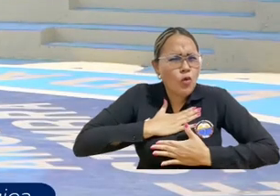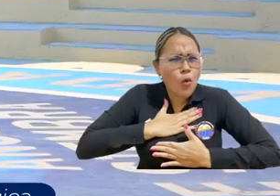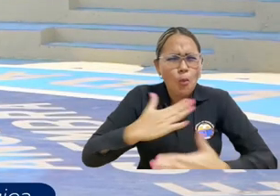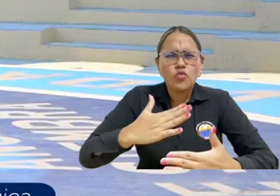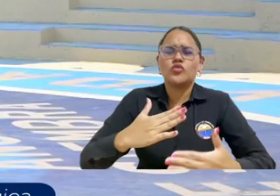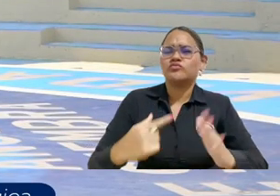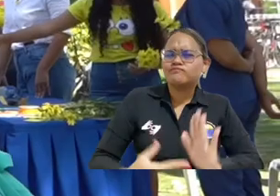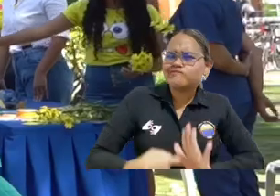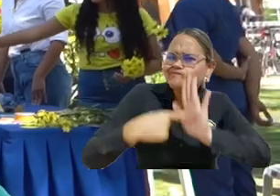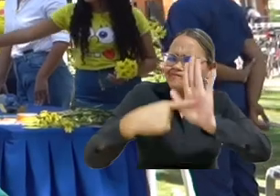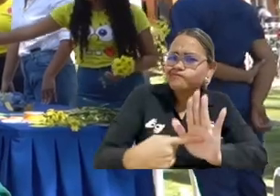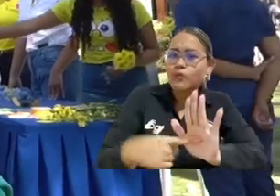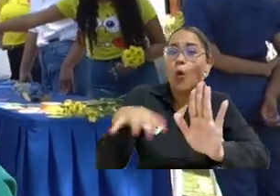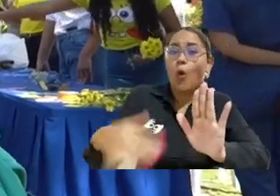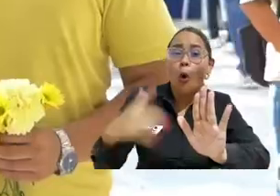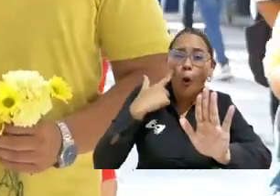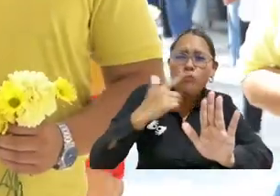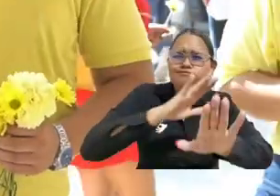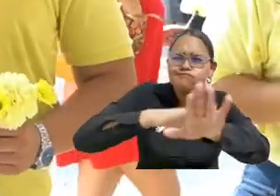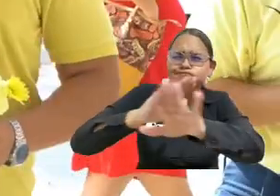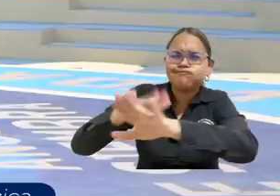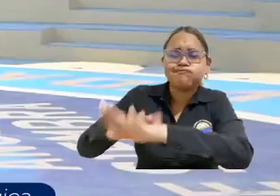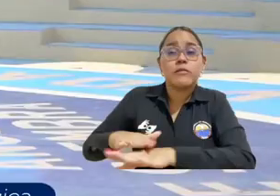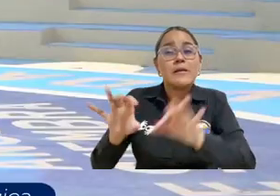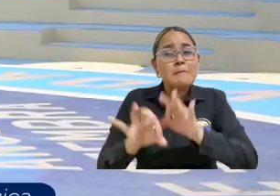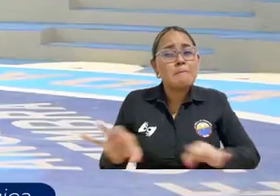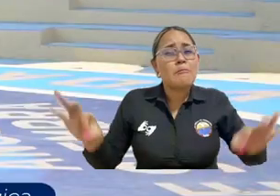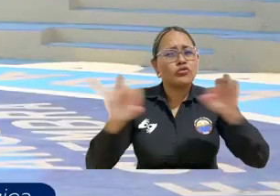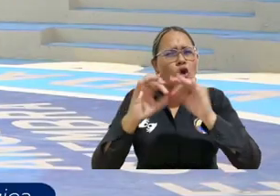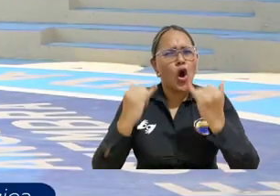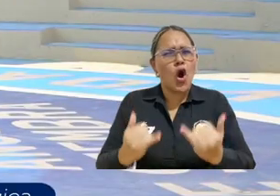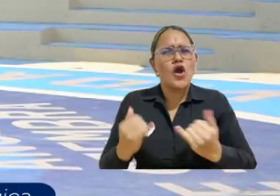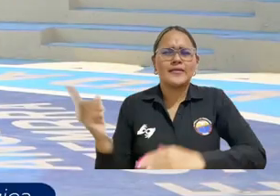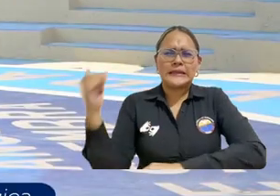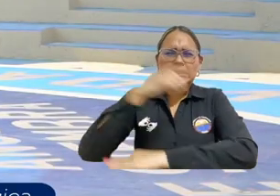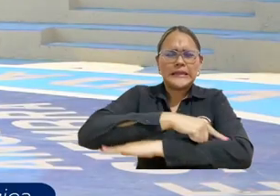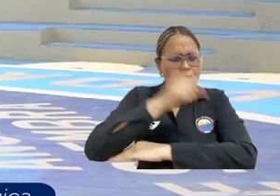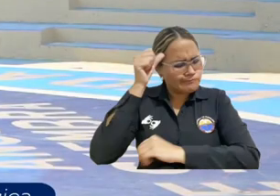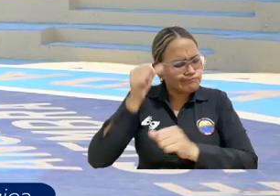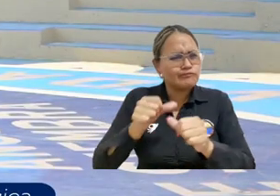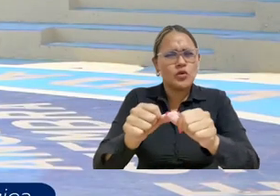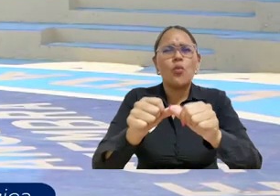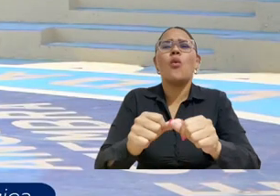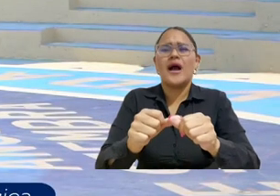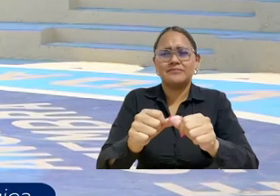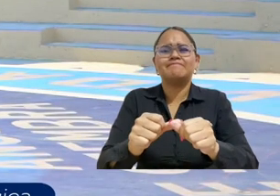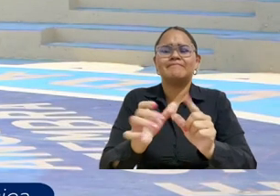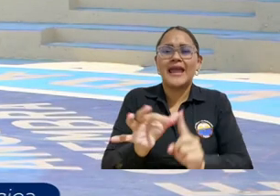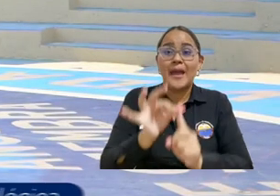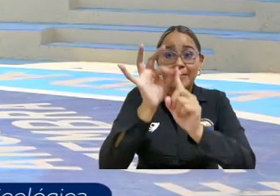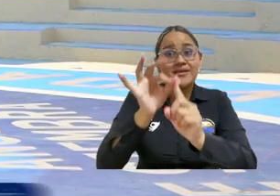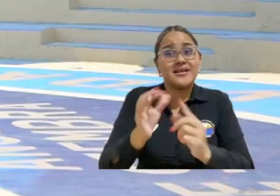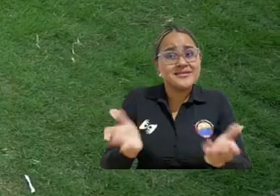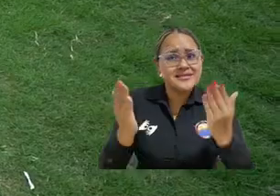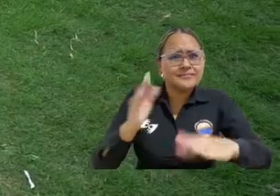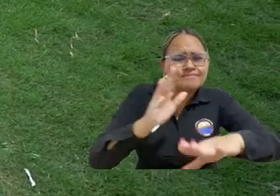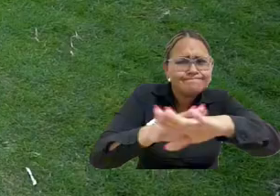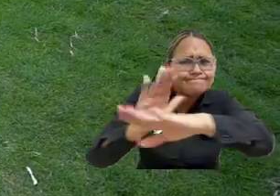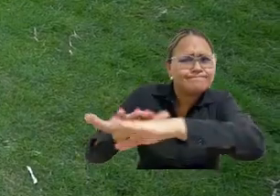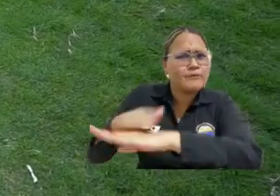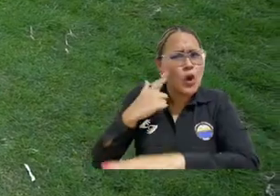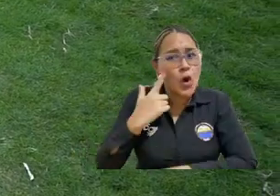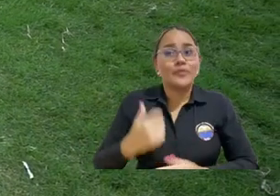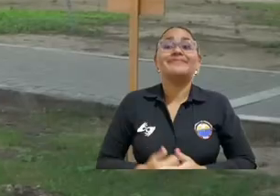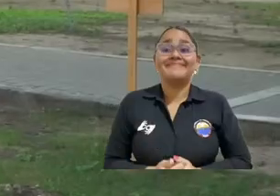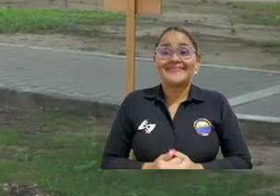se tome la tarea de visualizar la importancia de conmemorar este día, porque prevenir salva.